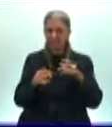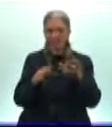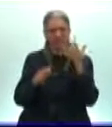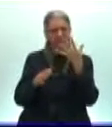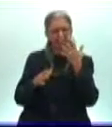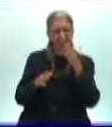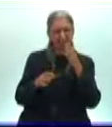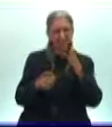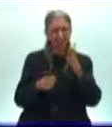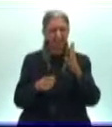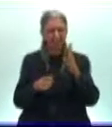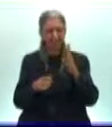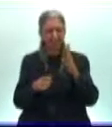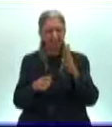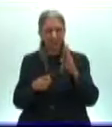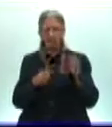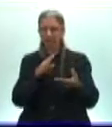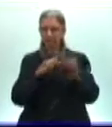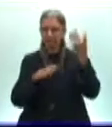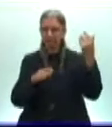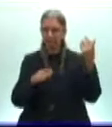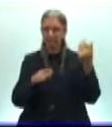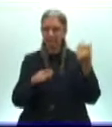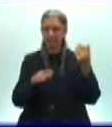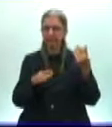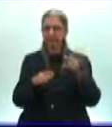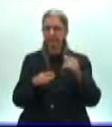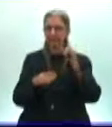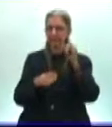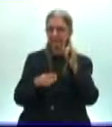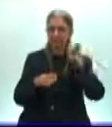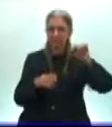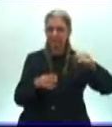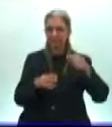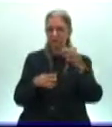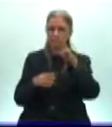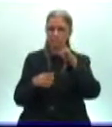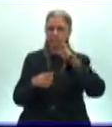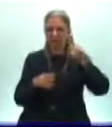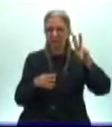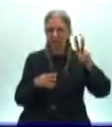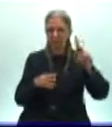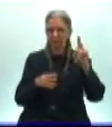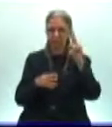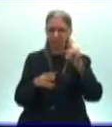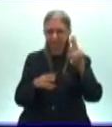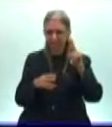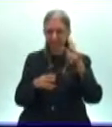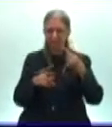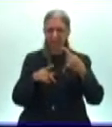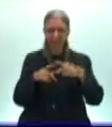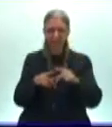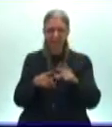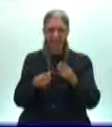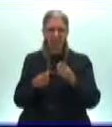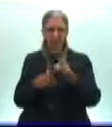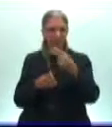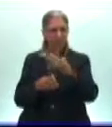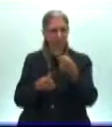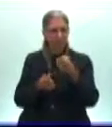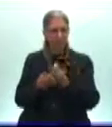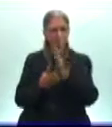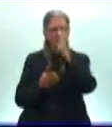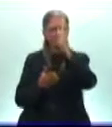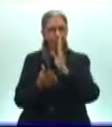lo tienen desde el primer inciso, que dio 6,32 unidades. Pero para hallar la altura H tendríamos